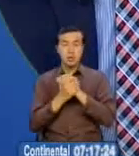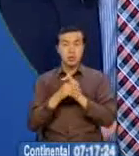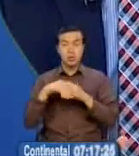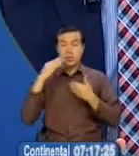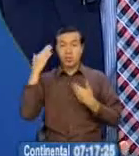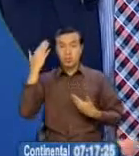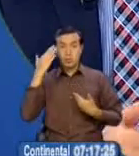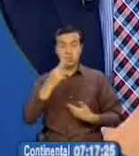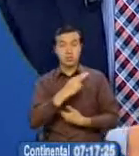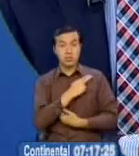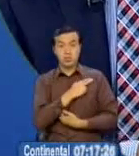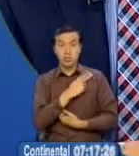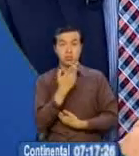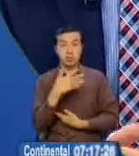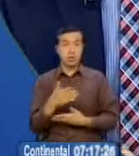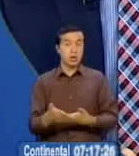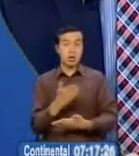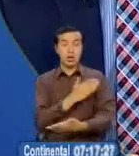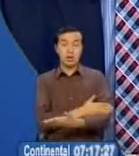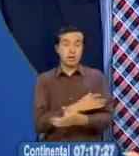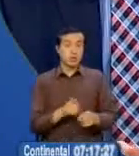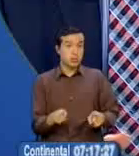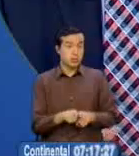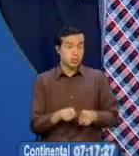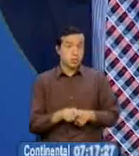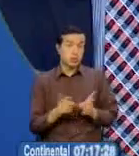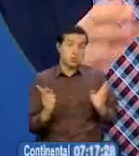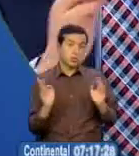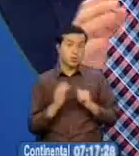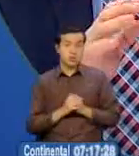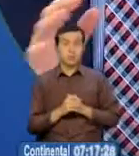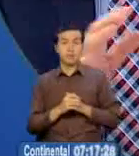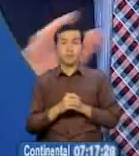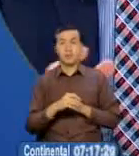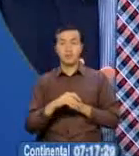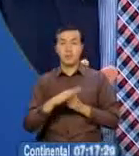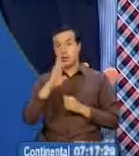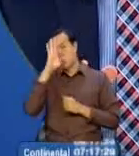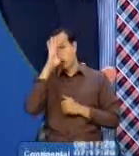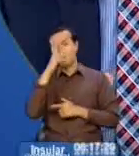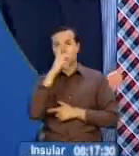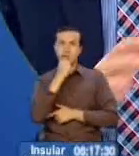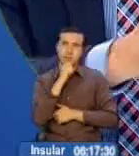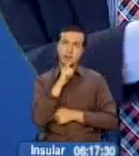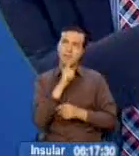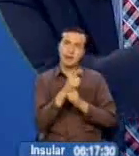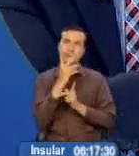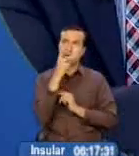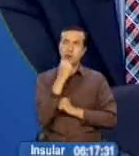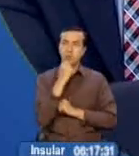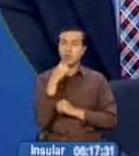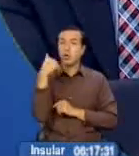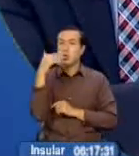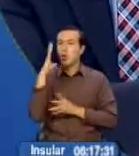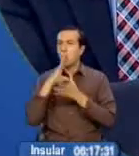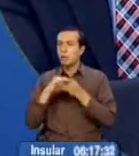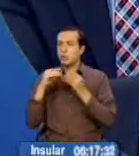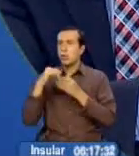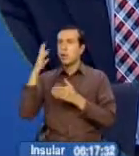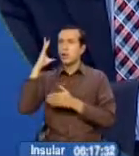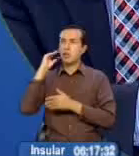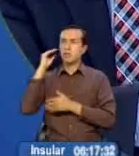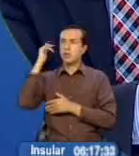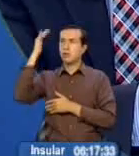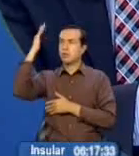la universidad como en el pasado? Porque en la teoría suena muy bonito, pero la historia nos dice